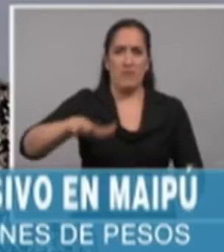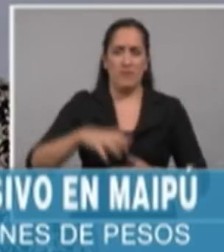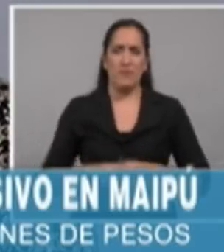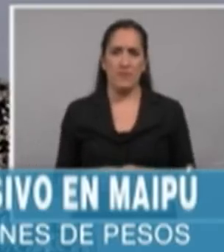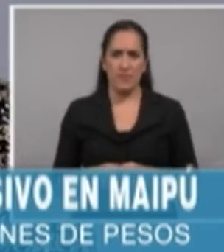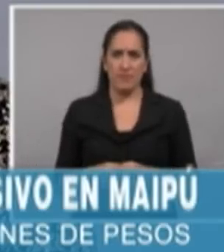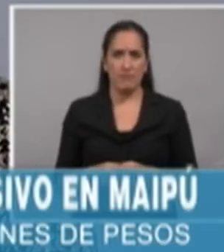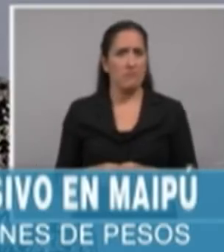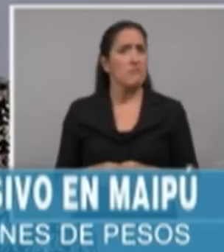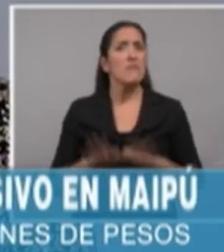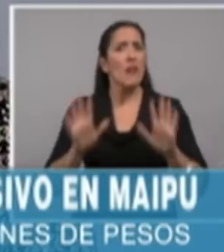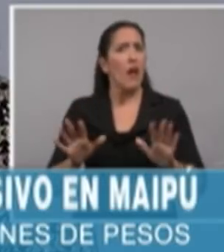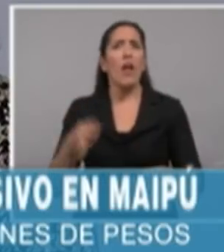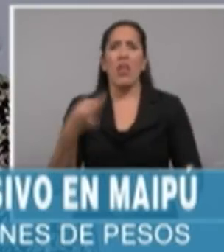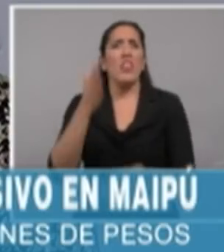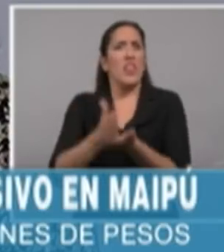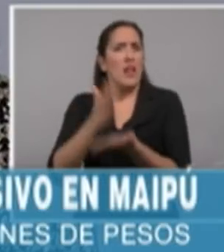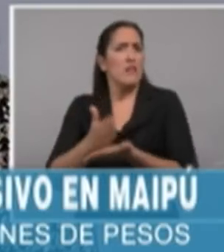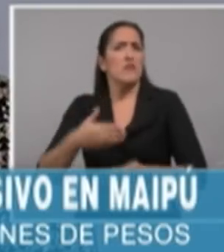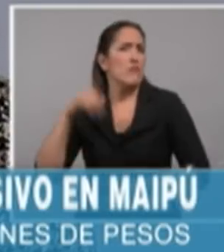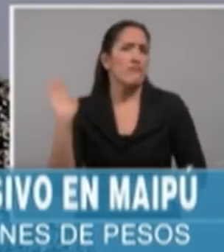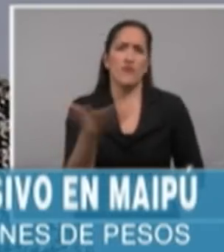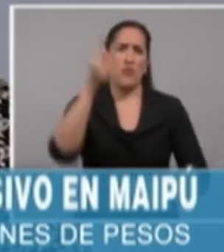Como lo merecen todos los argentinos.